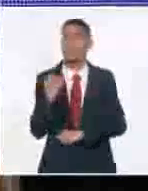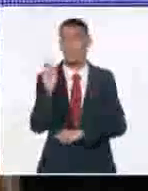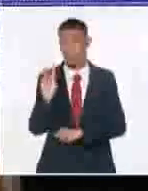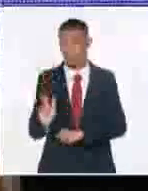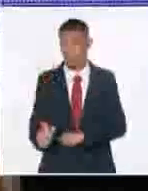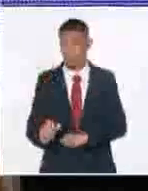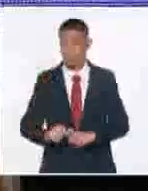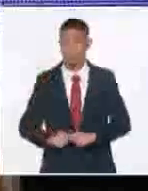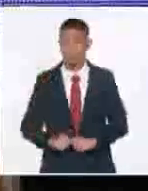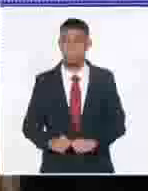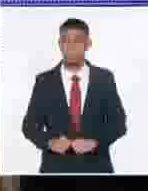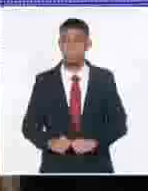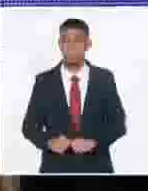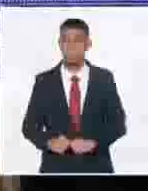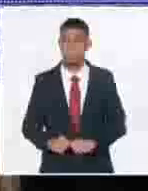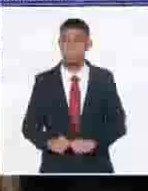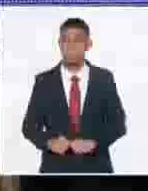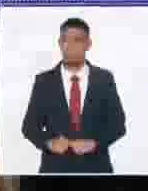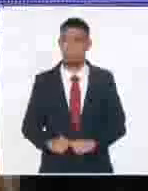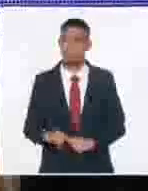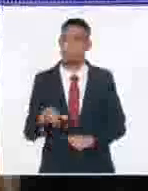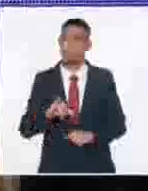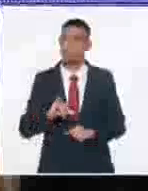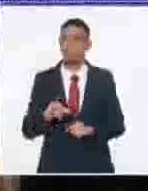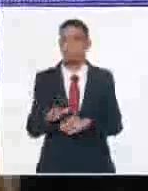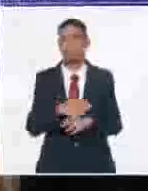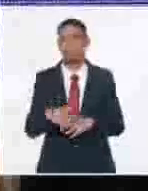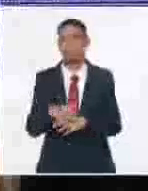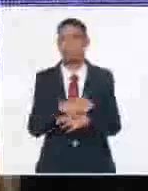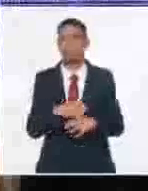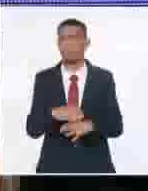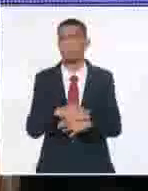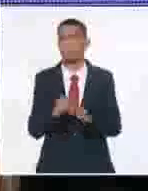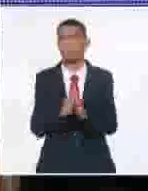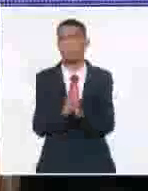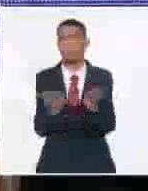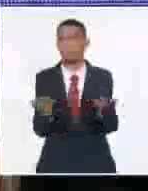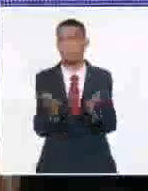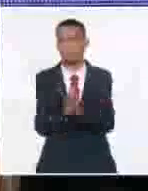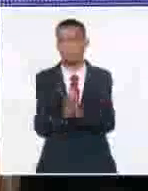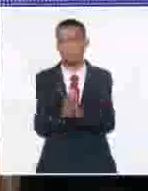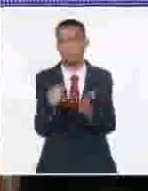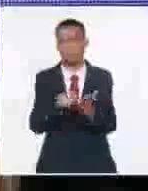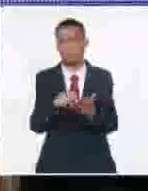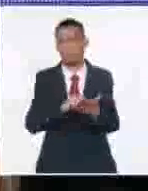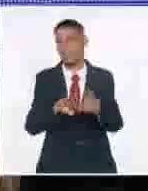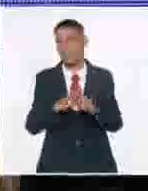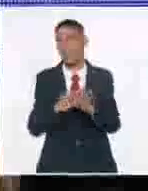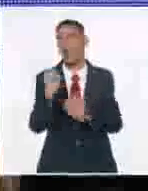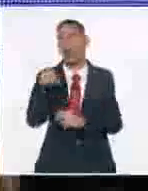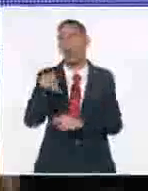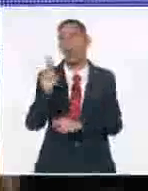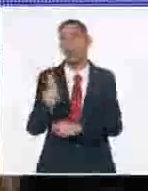humanitario, a los propósitos y principios de la Carta de Naciones